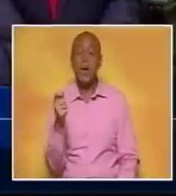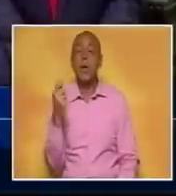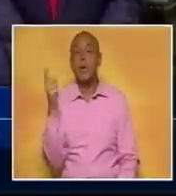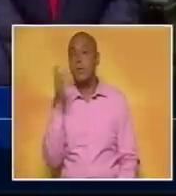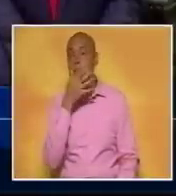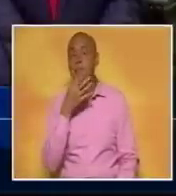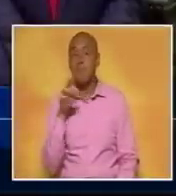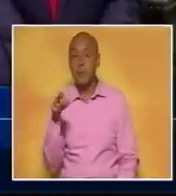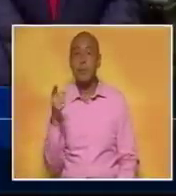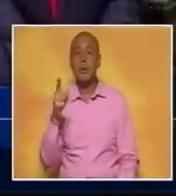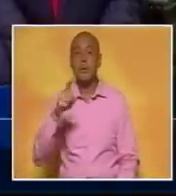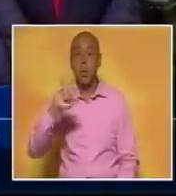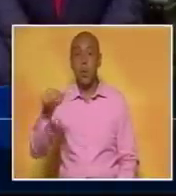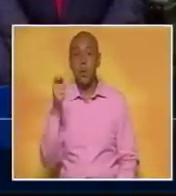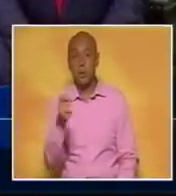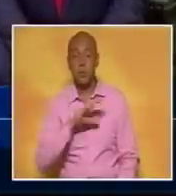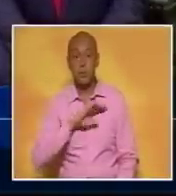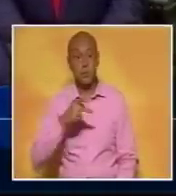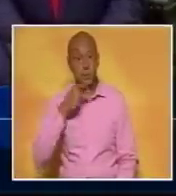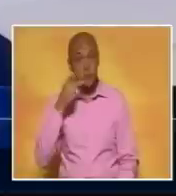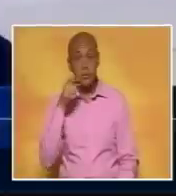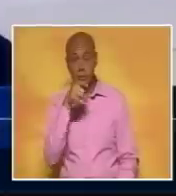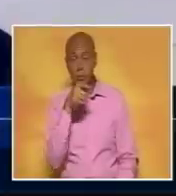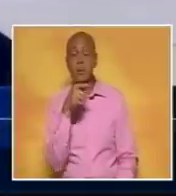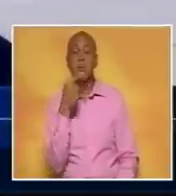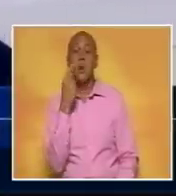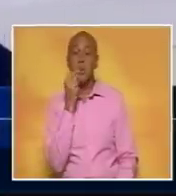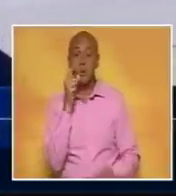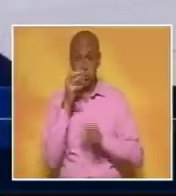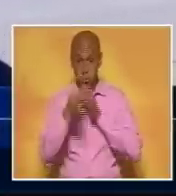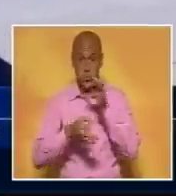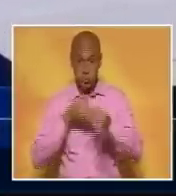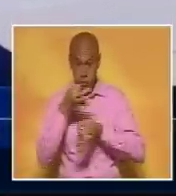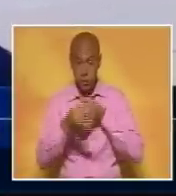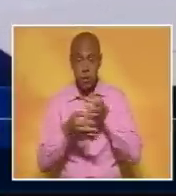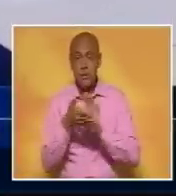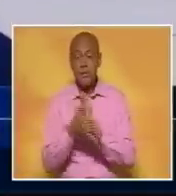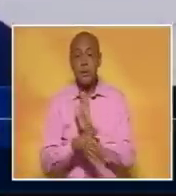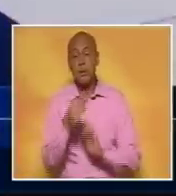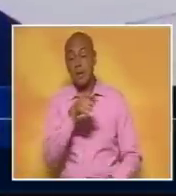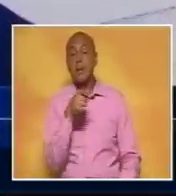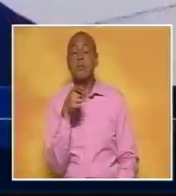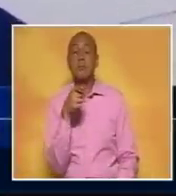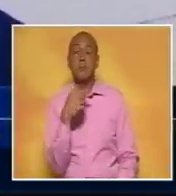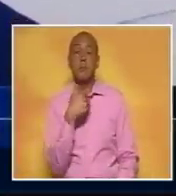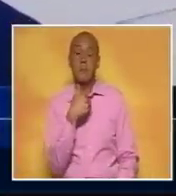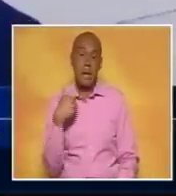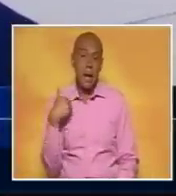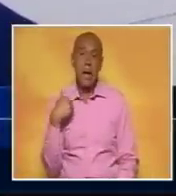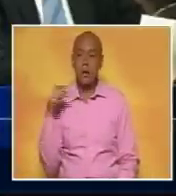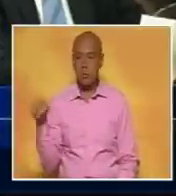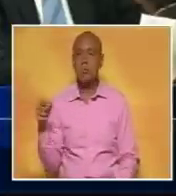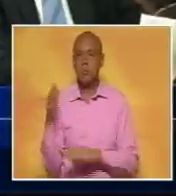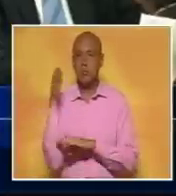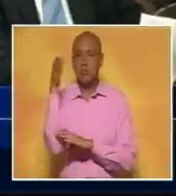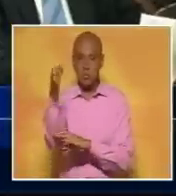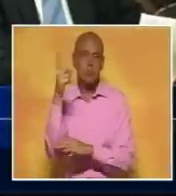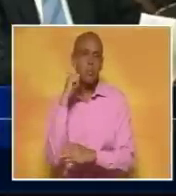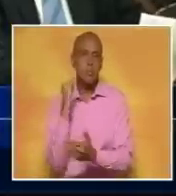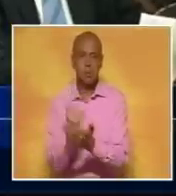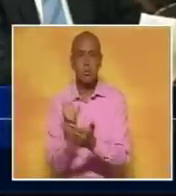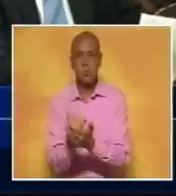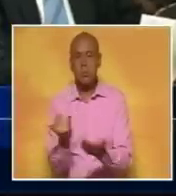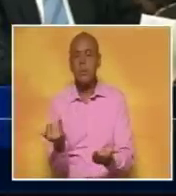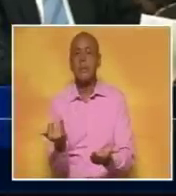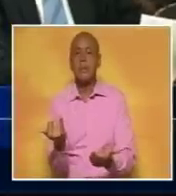juicio político. En Twitter, Trump aseguró que aunque se le hubiese encantado enviar al diplomático a testificar a su juicio,